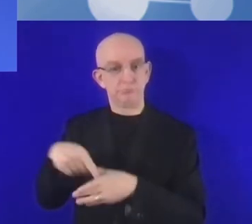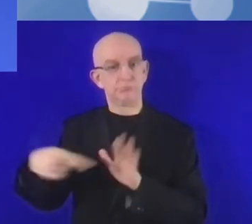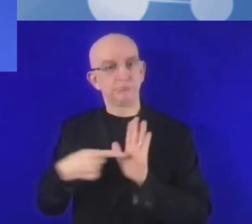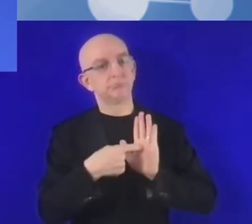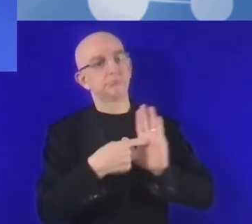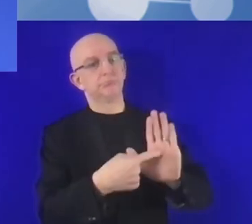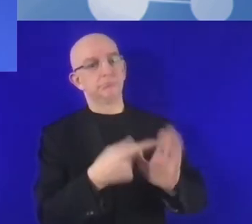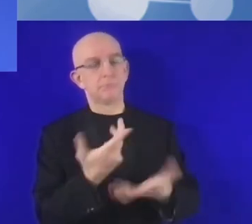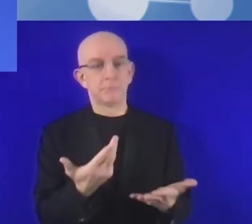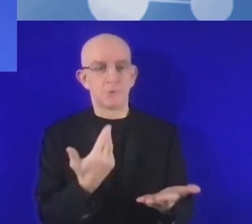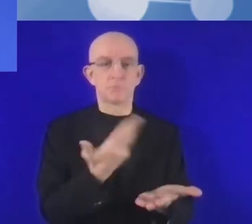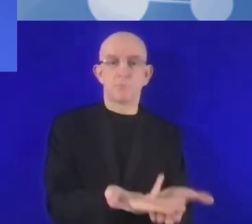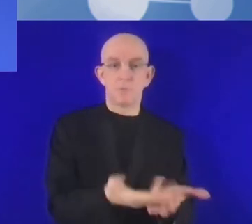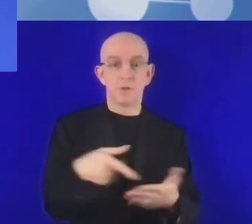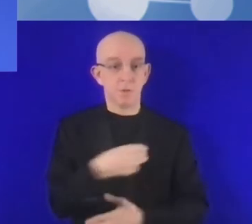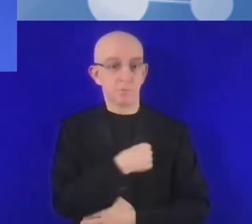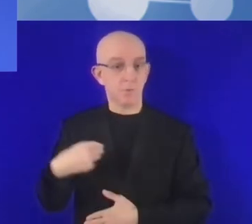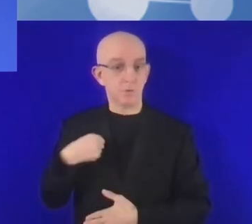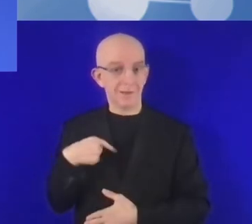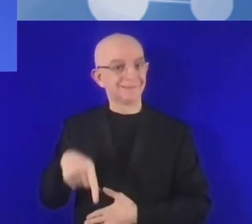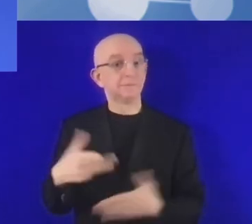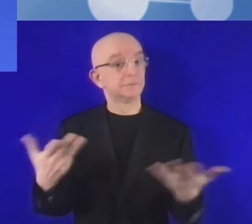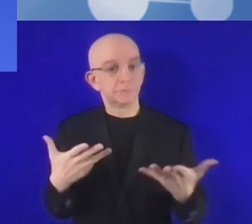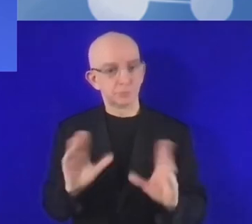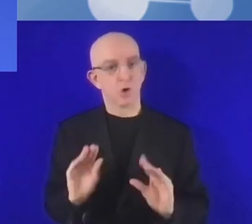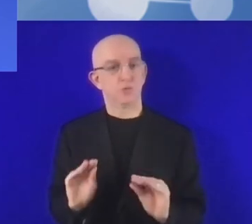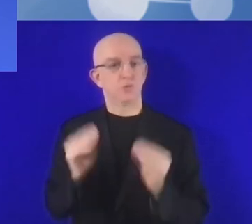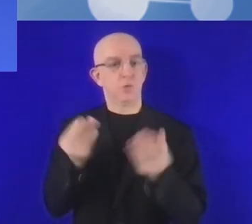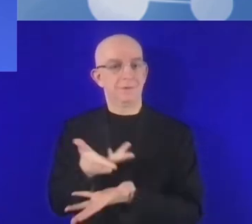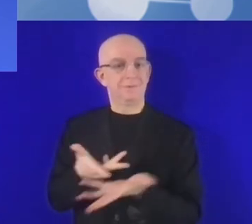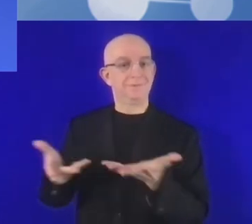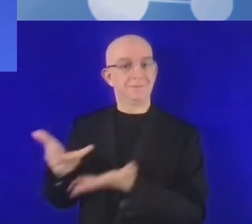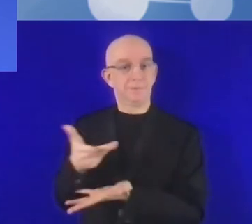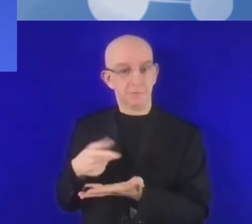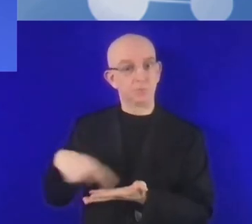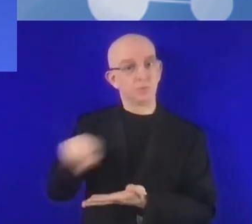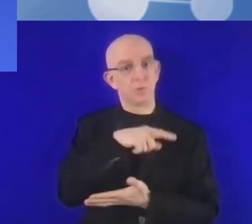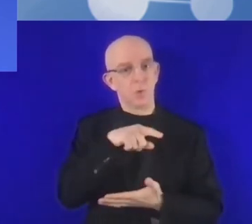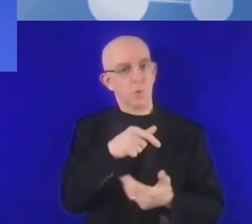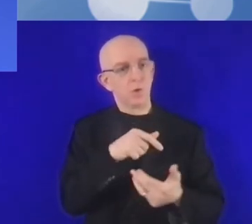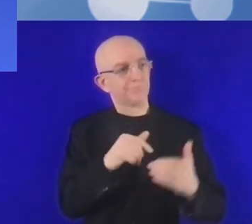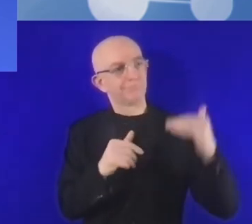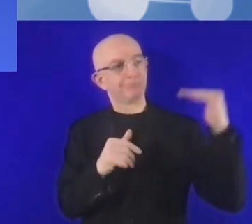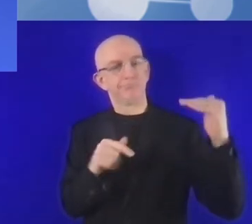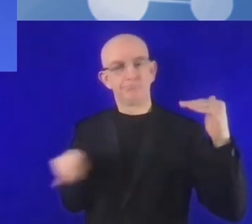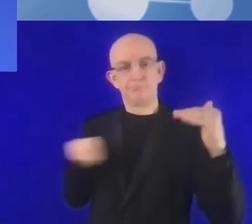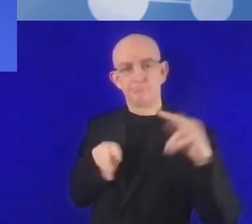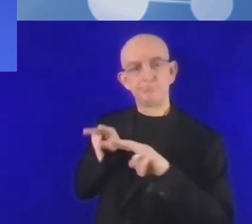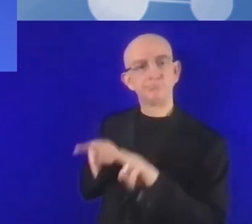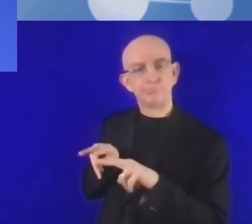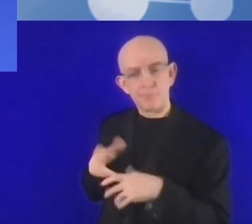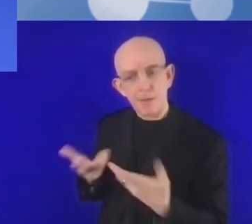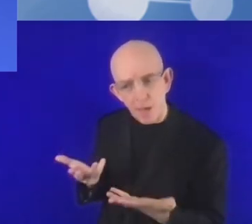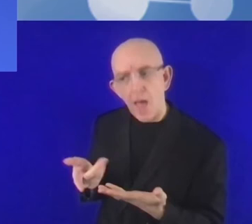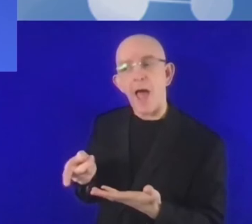el encuentro de las personas ya más mayores con los jóvenes que después nos sustituirán.